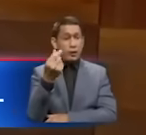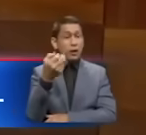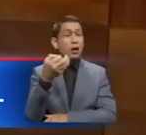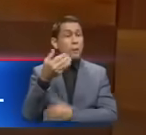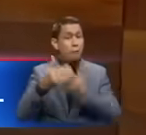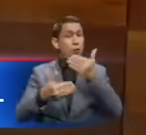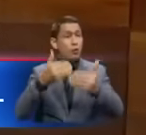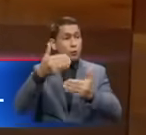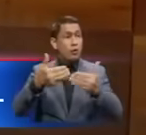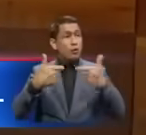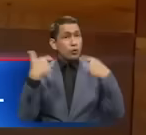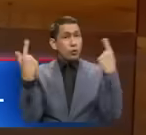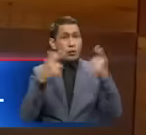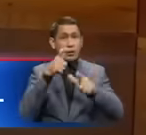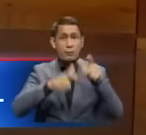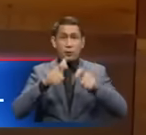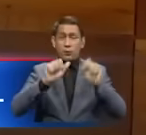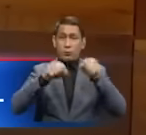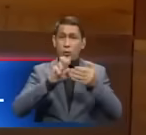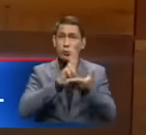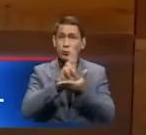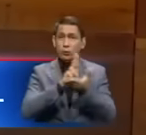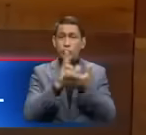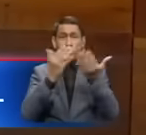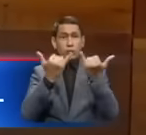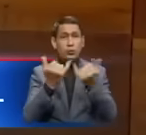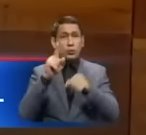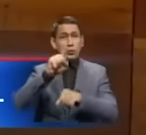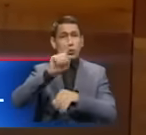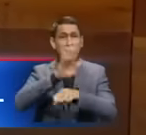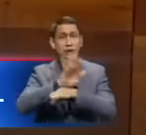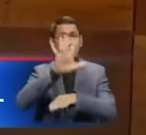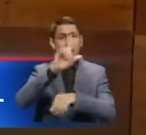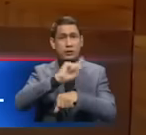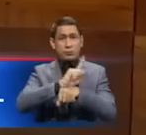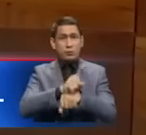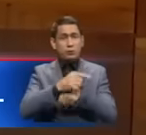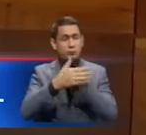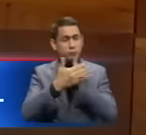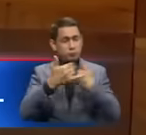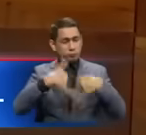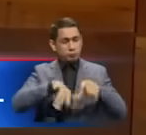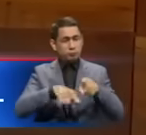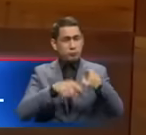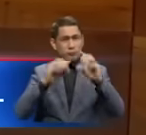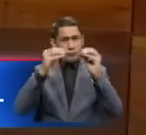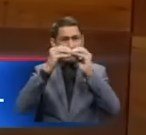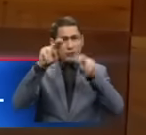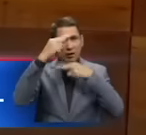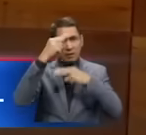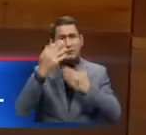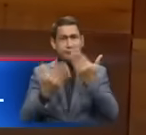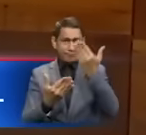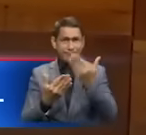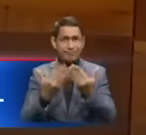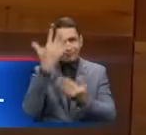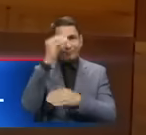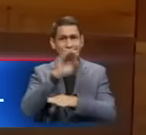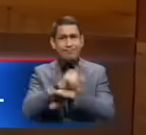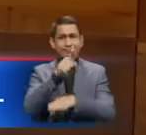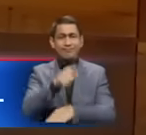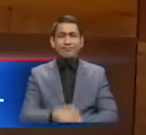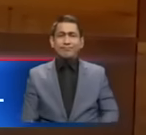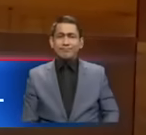bolsillos, y podrán apreciarlas. Con esta información me despido, cuando son las 13:05. Felipe, tú tienes más información desde estudios, muy buenas